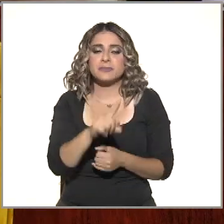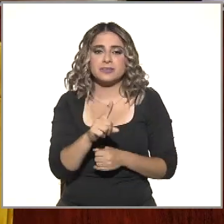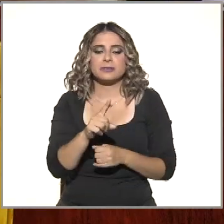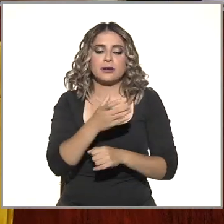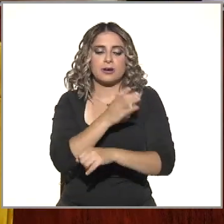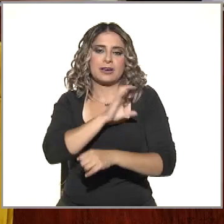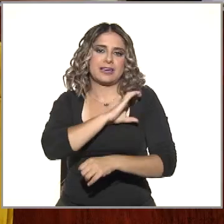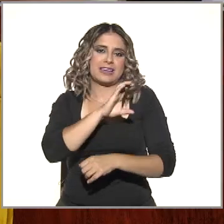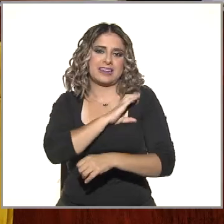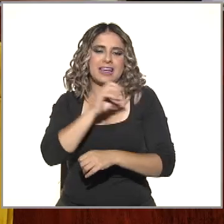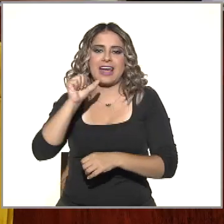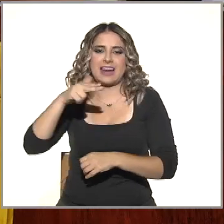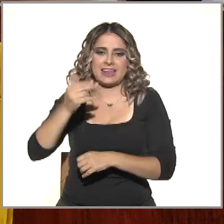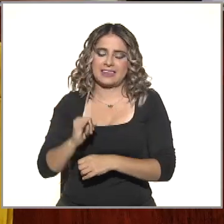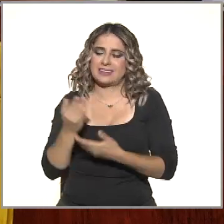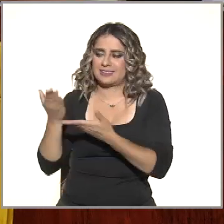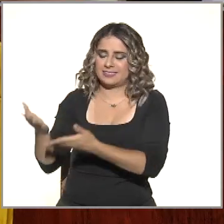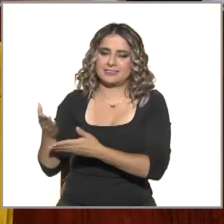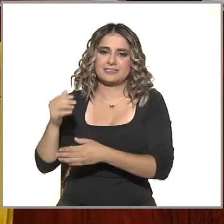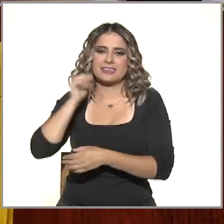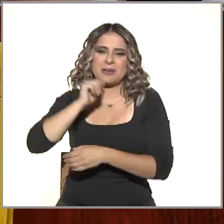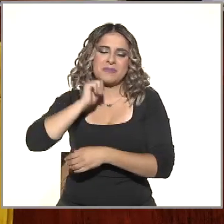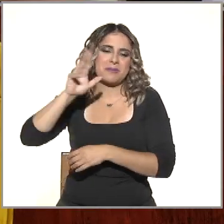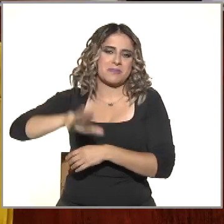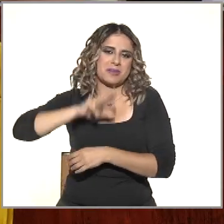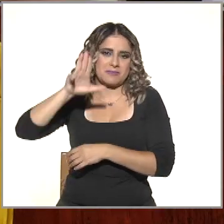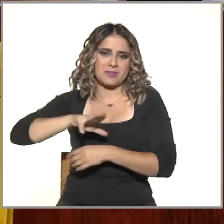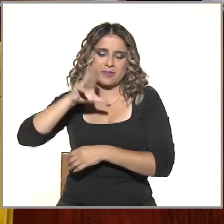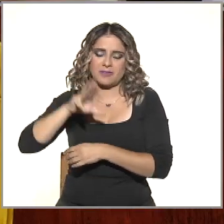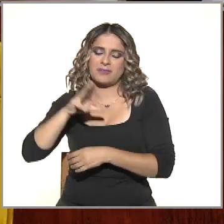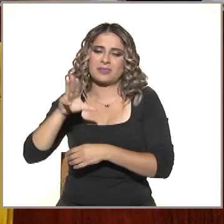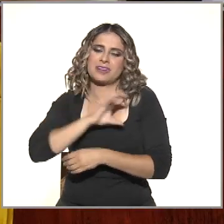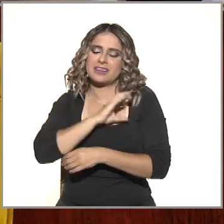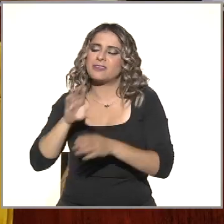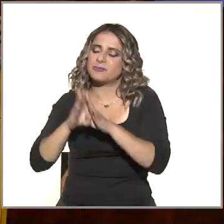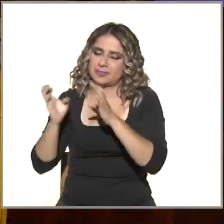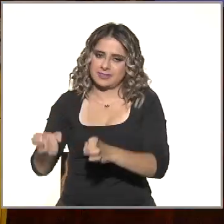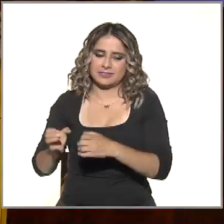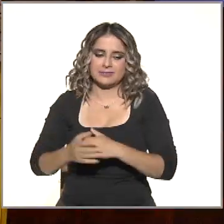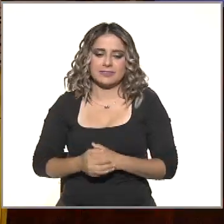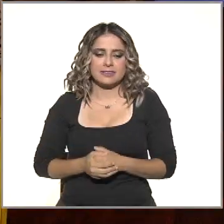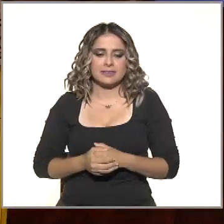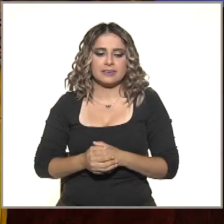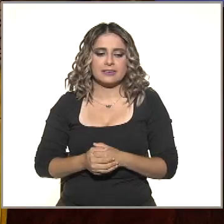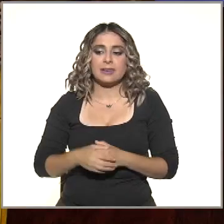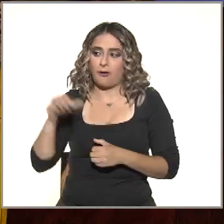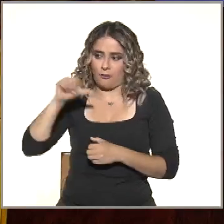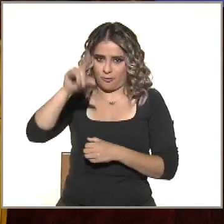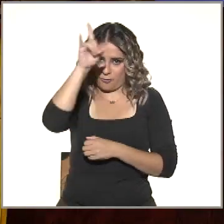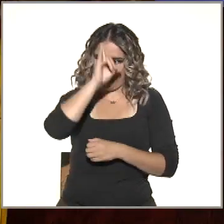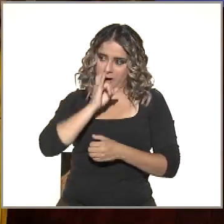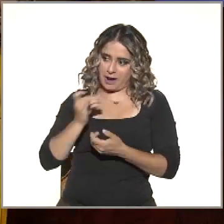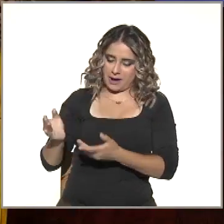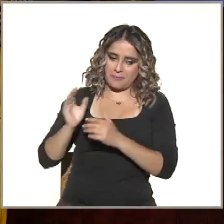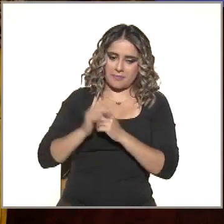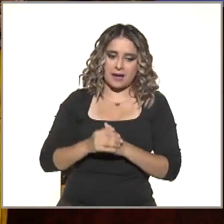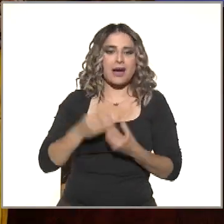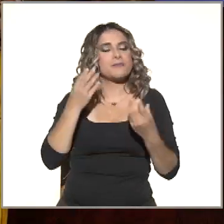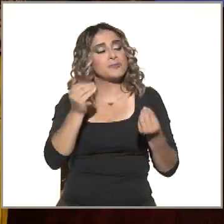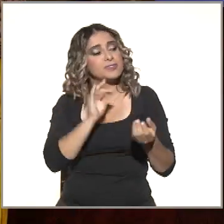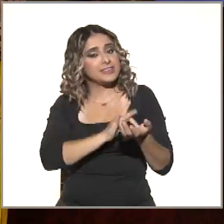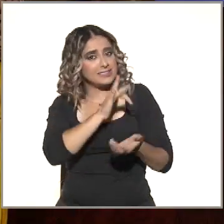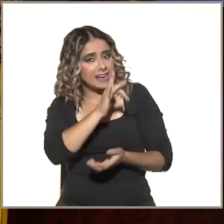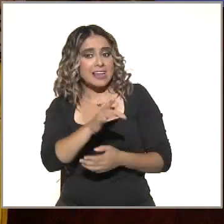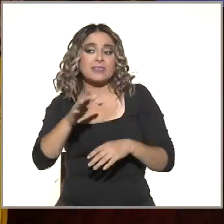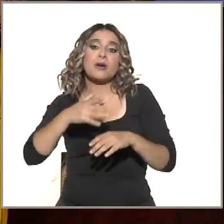mi queridísima Anaí, que está conmigo todos los miércoles. Mi Anaí querida, ¿cómo estás? Cris, Qué pues guapa buenos vienes días. hoy. Ay, muchas gracias. Claro, es